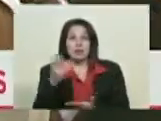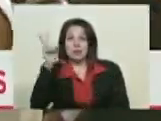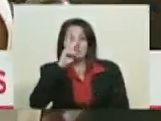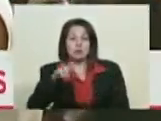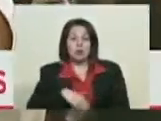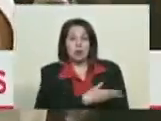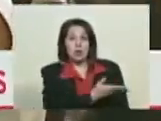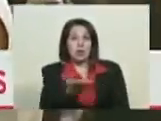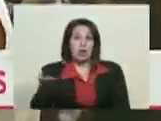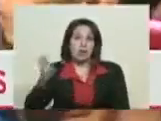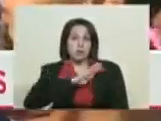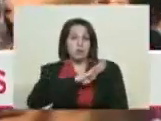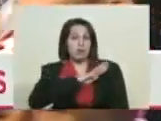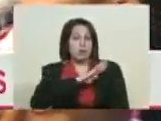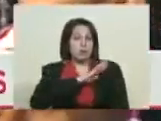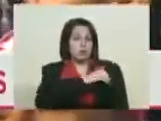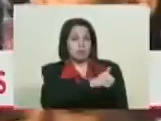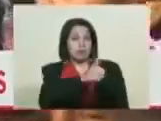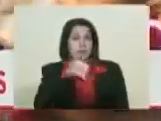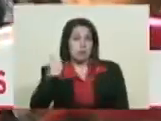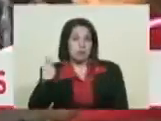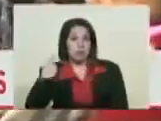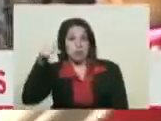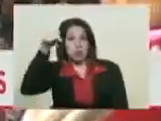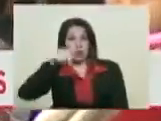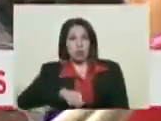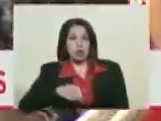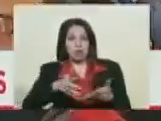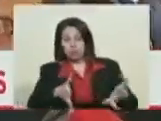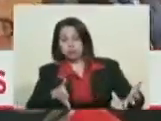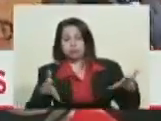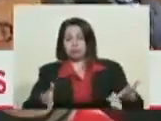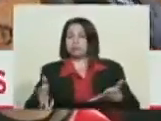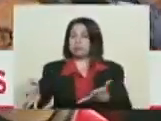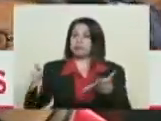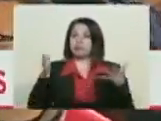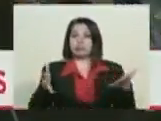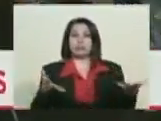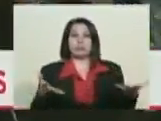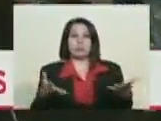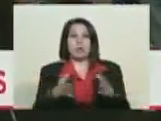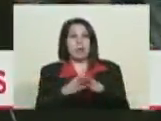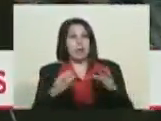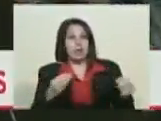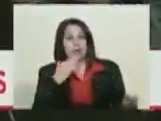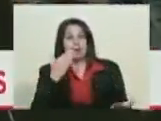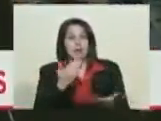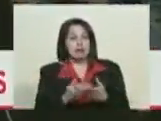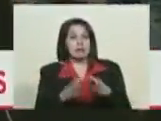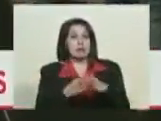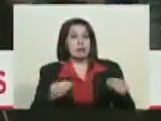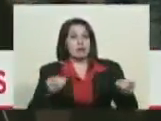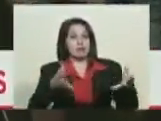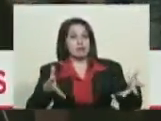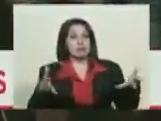pertenece al pueblo de Venezuela y hoy hemos tenido una gran victoria. ¡Que viva la victoria del pueblo